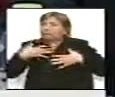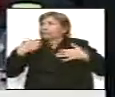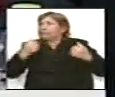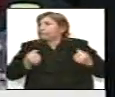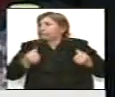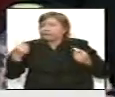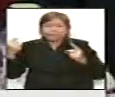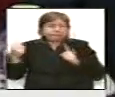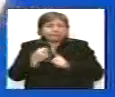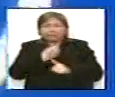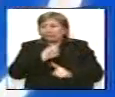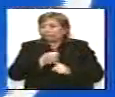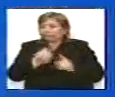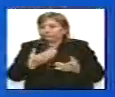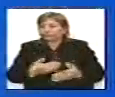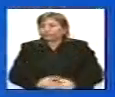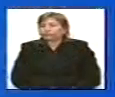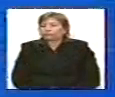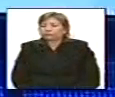evite la violencia.